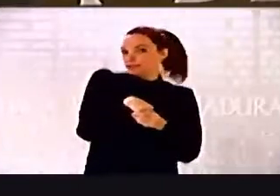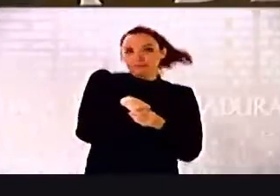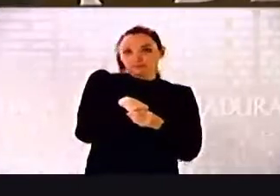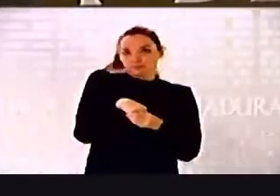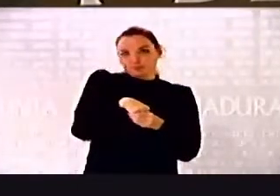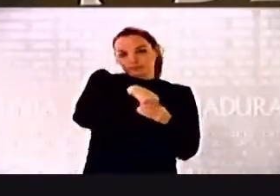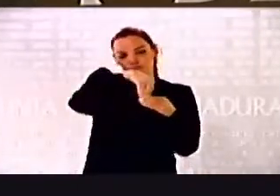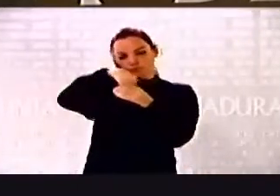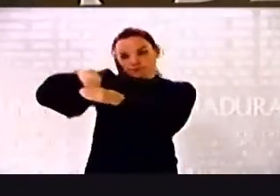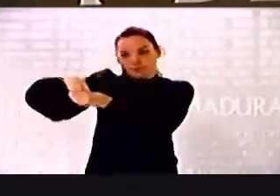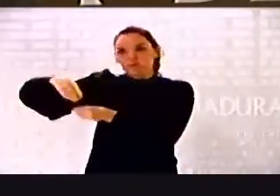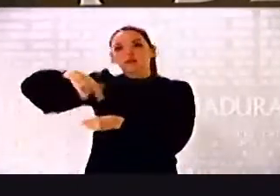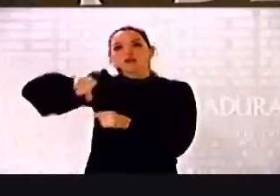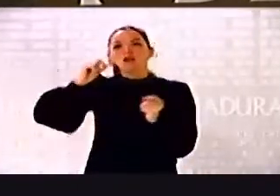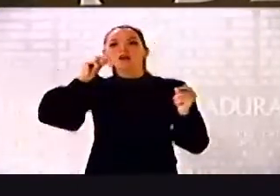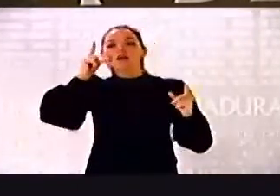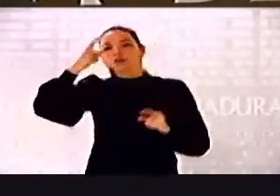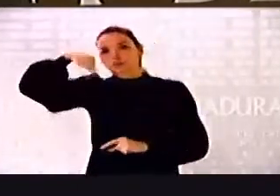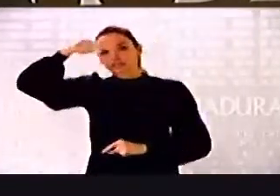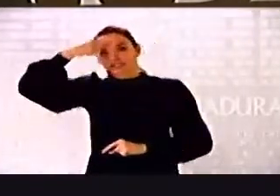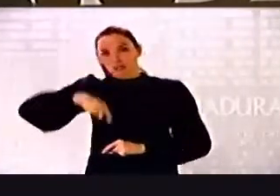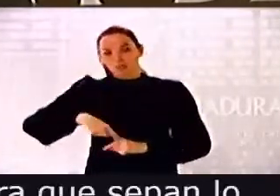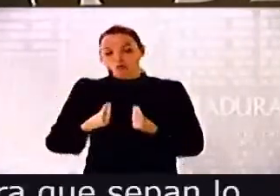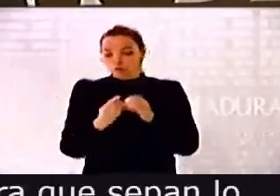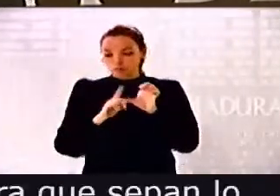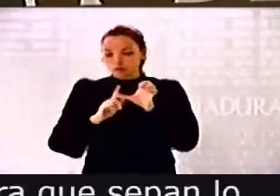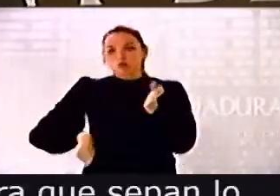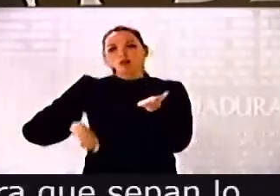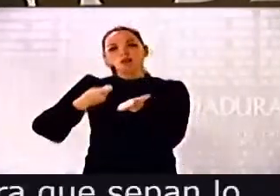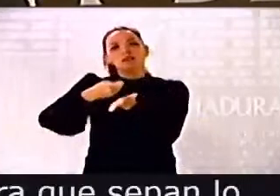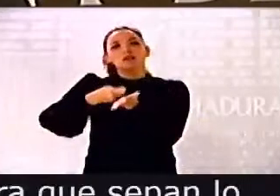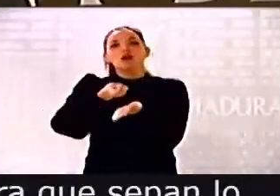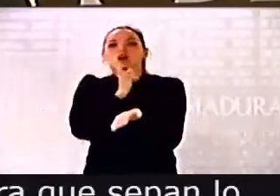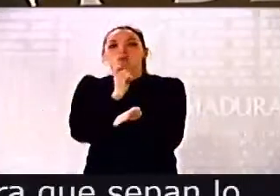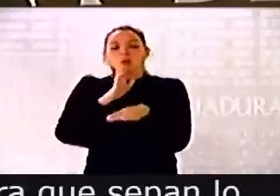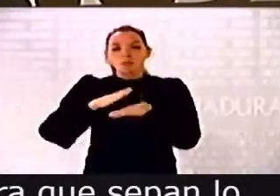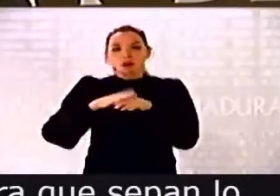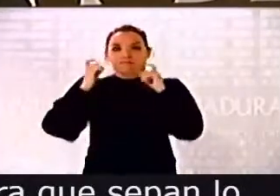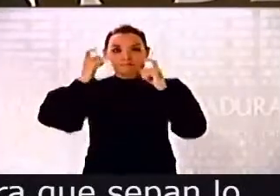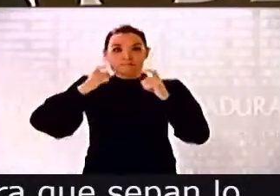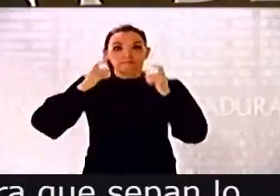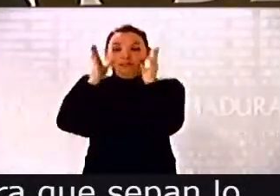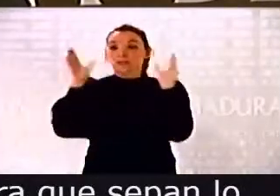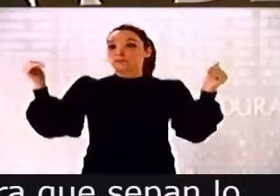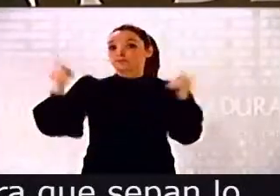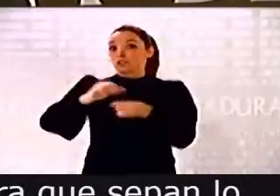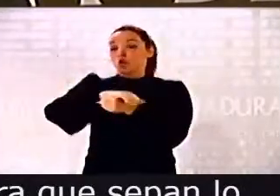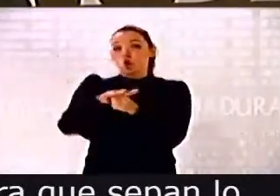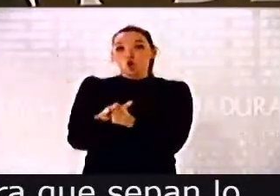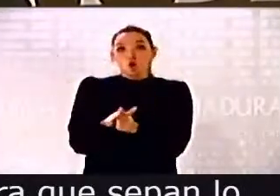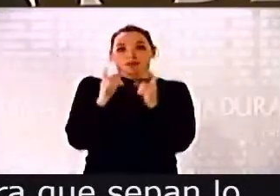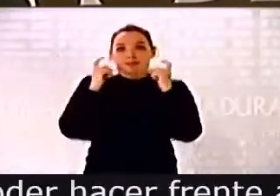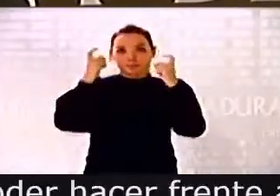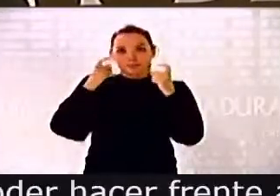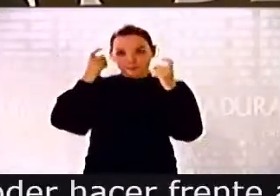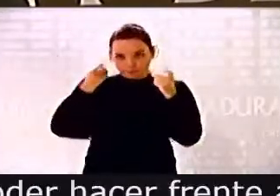ustedes sepan lo que la Junta de Extremadura ha invertido para poder hacer frente a la pandemia COVID-19.